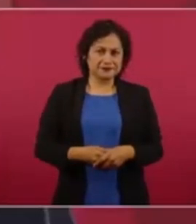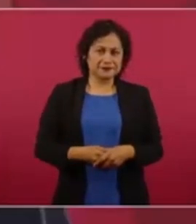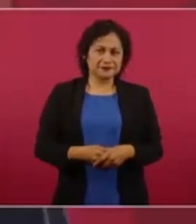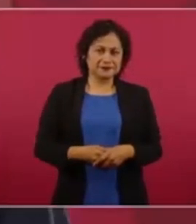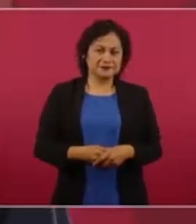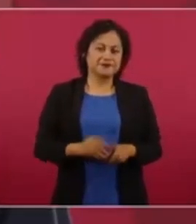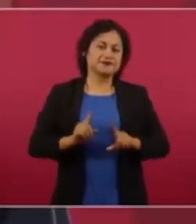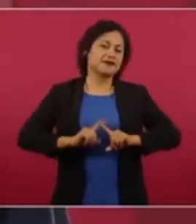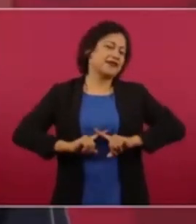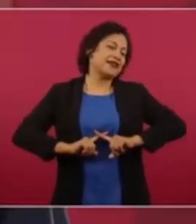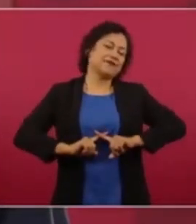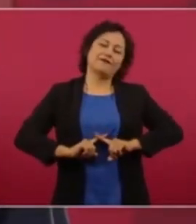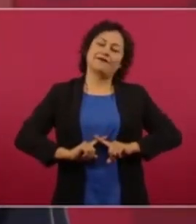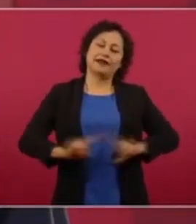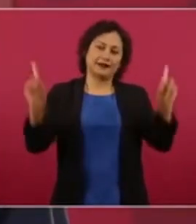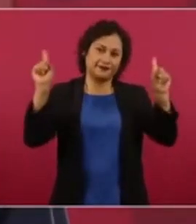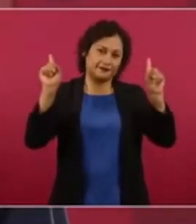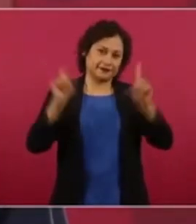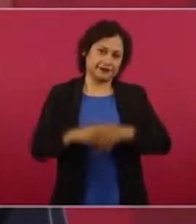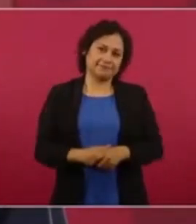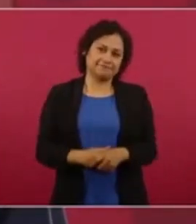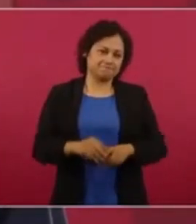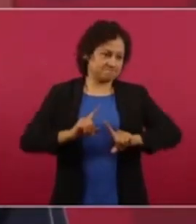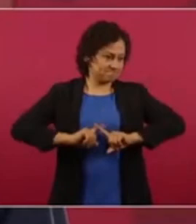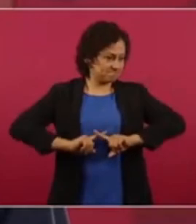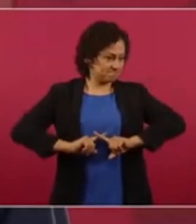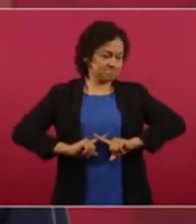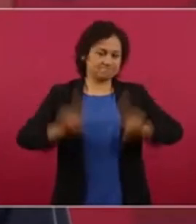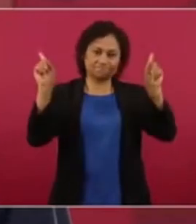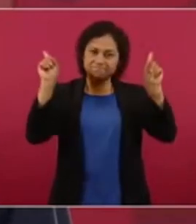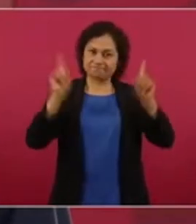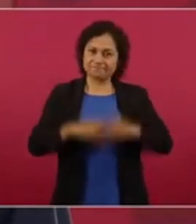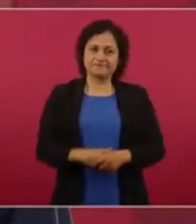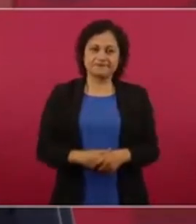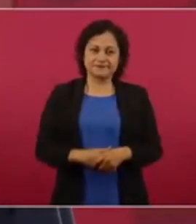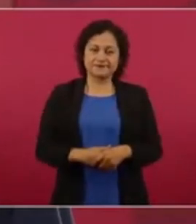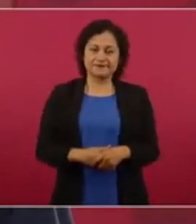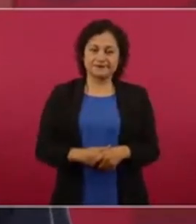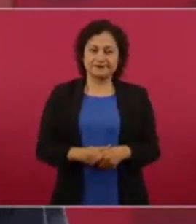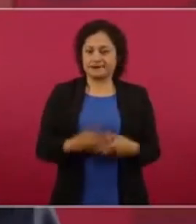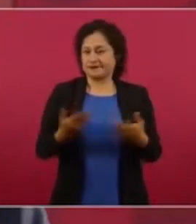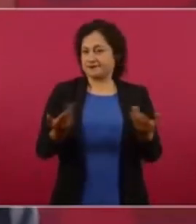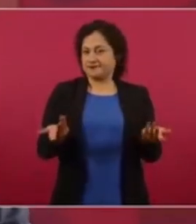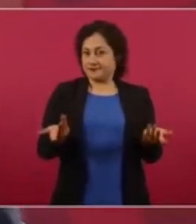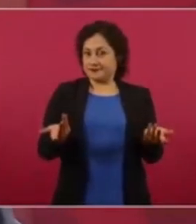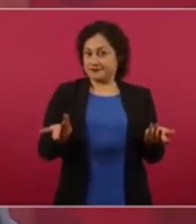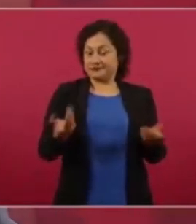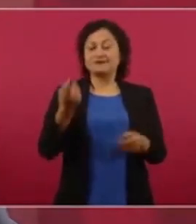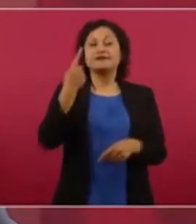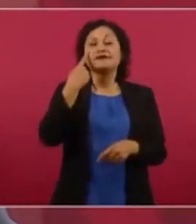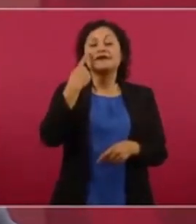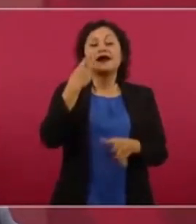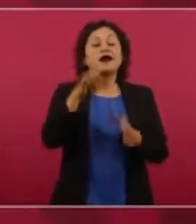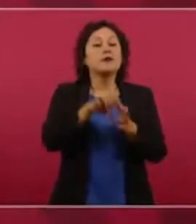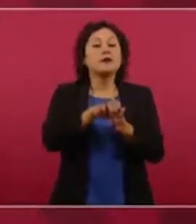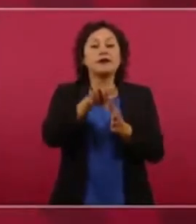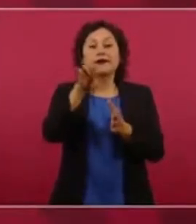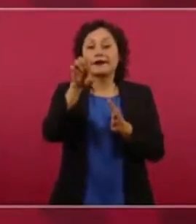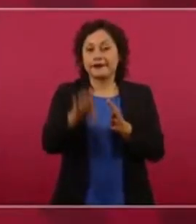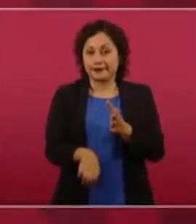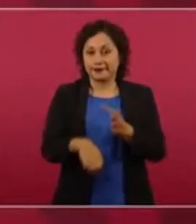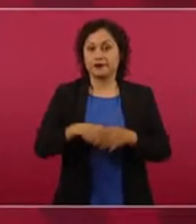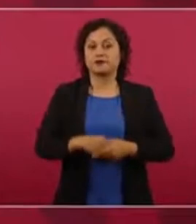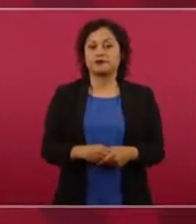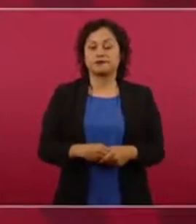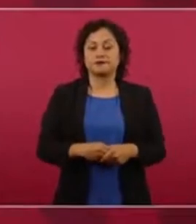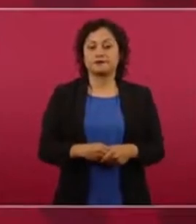Es distinto completamente, es muy distinto. O sea, un familiar